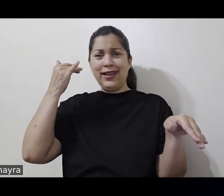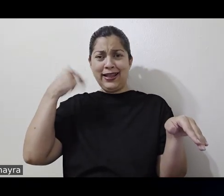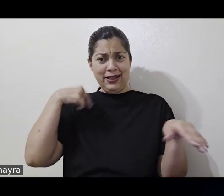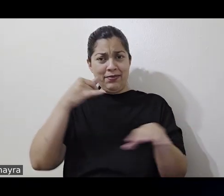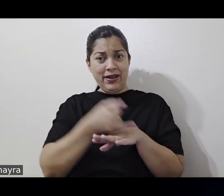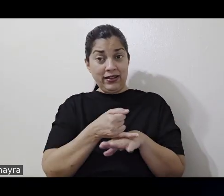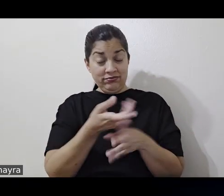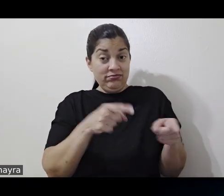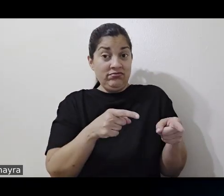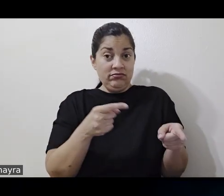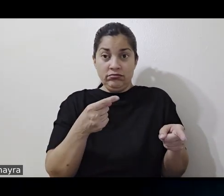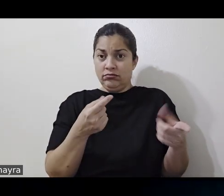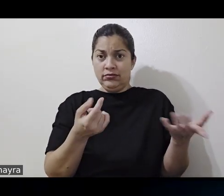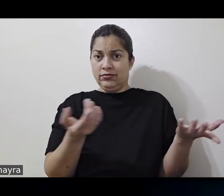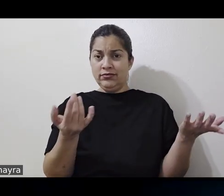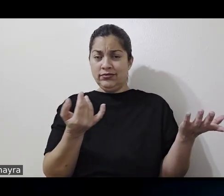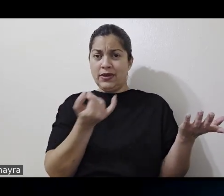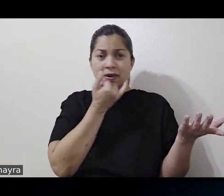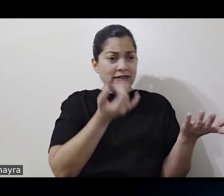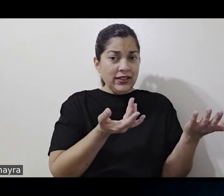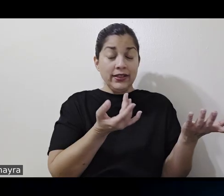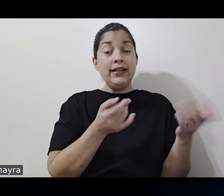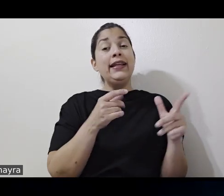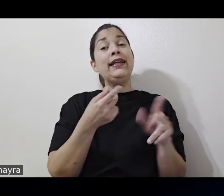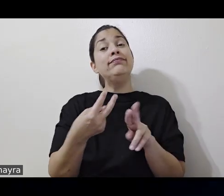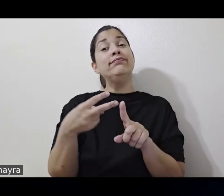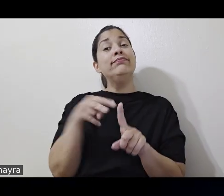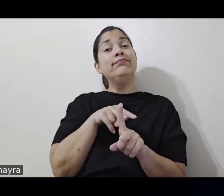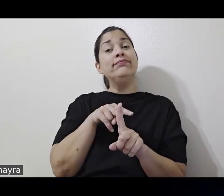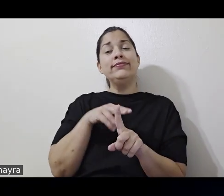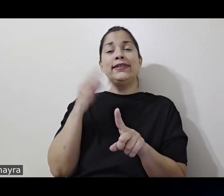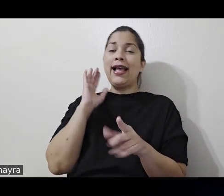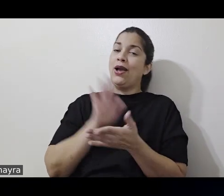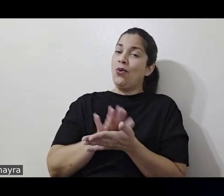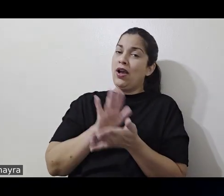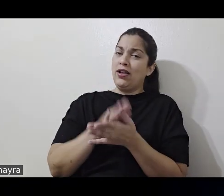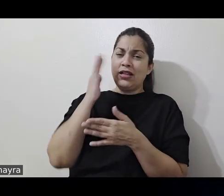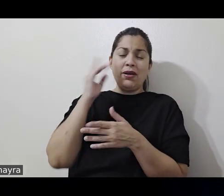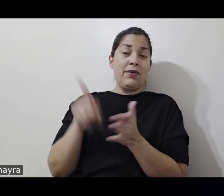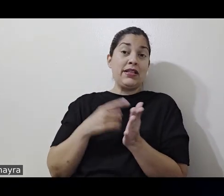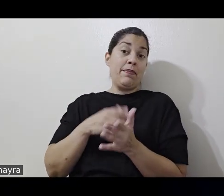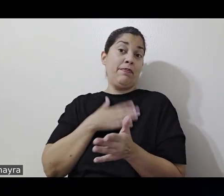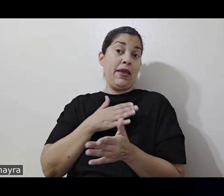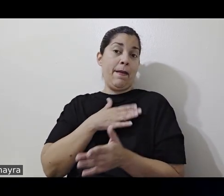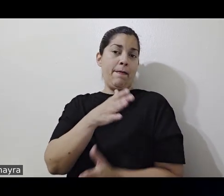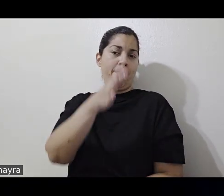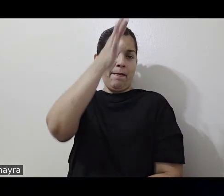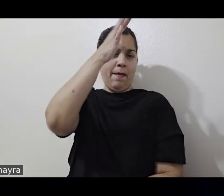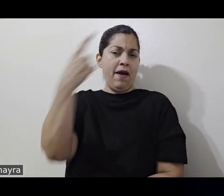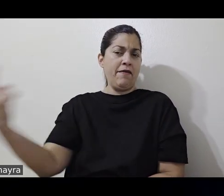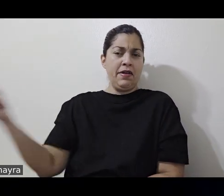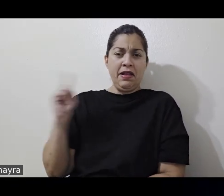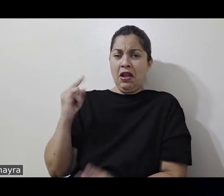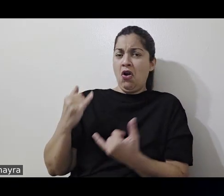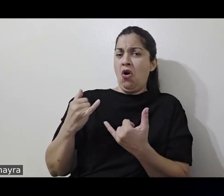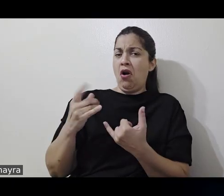causan? Y trata desde el punto de vista de la escuela, que tú vas a la escuela a veces, mi papá va hoy que es doctor y va a hablar de la profesión.